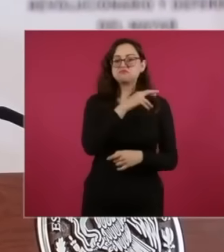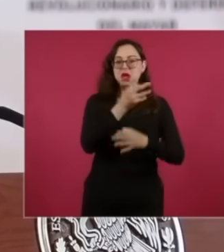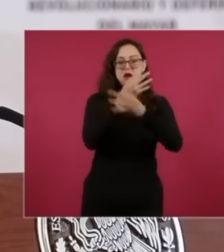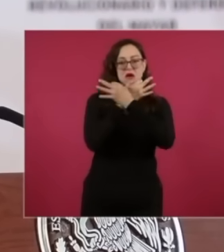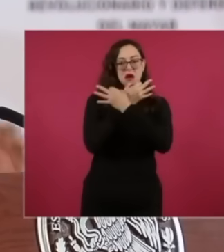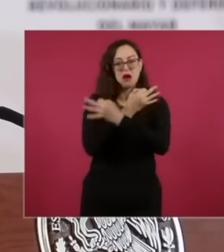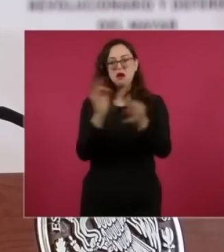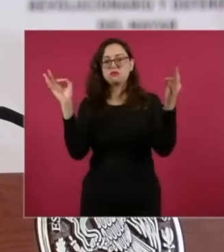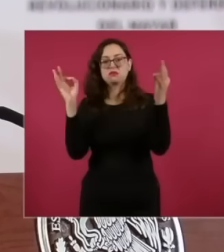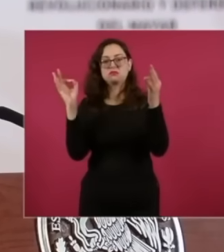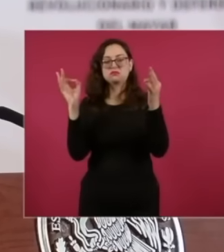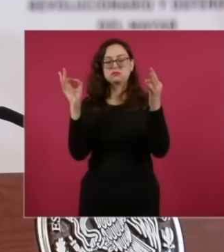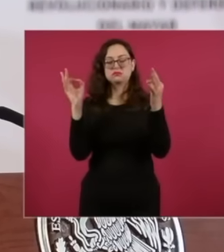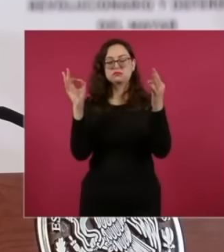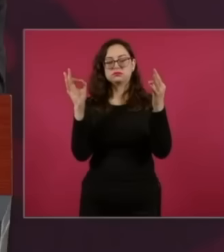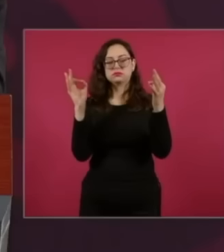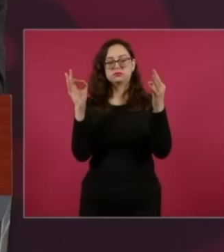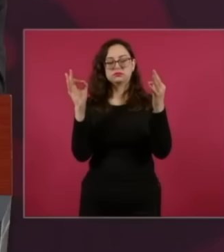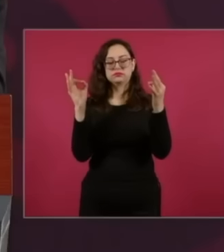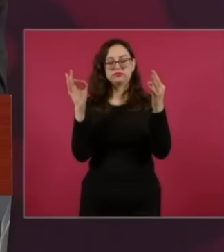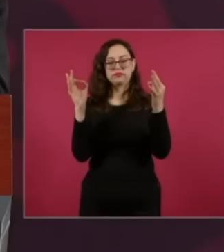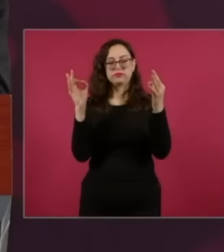declara que